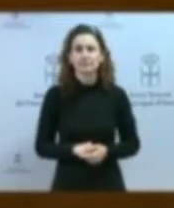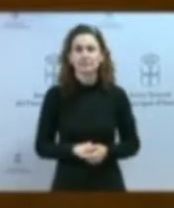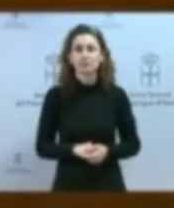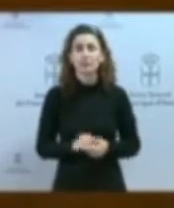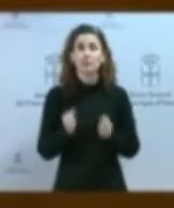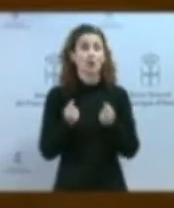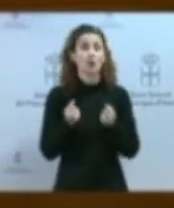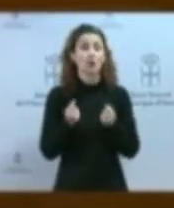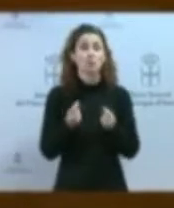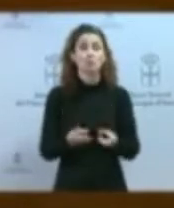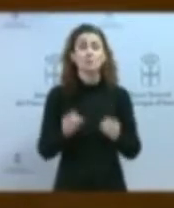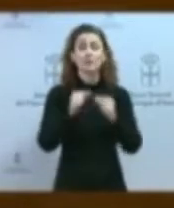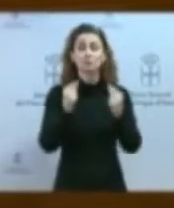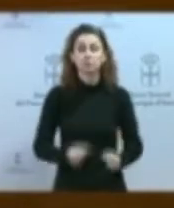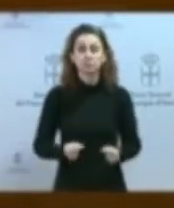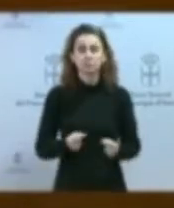nosotros, es evidente.